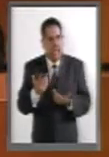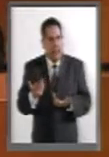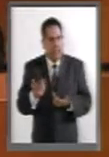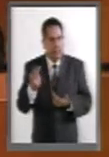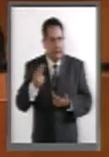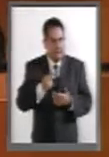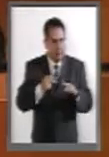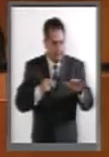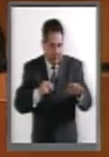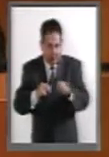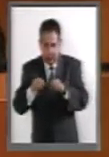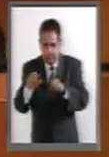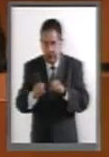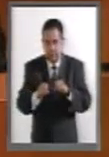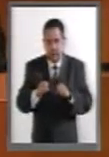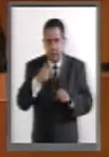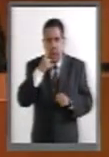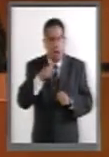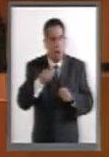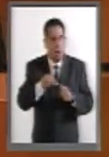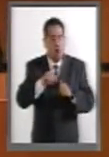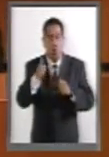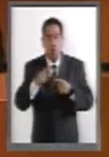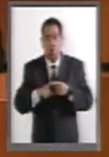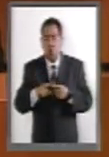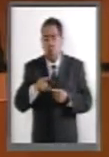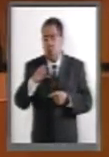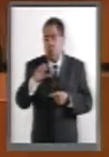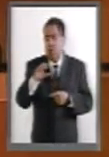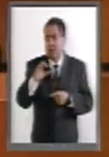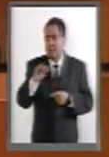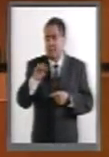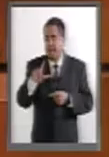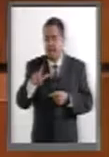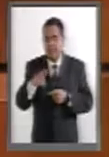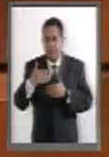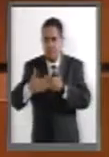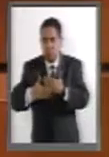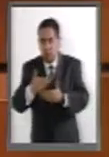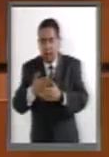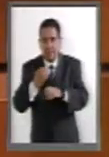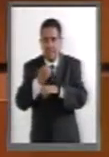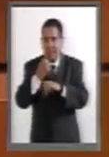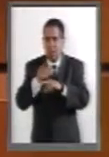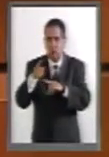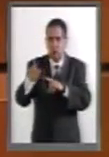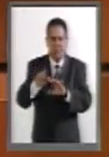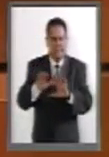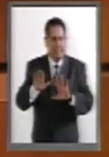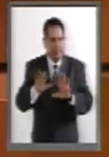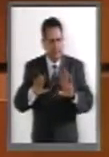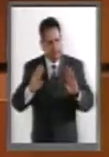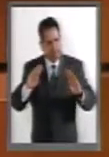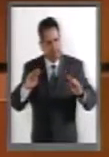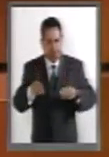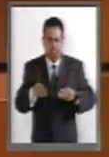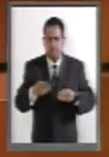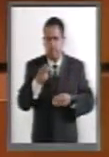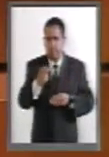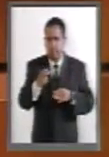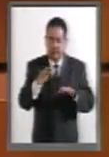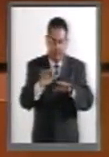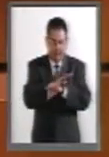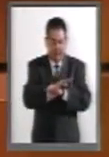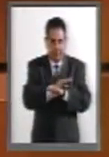de recurrir a la supletoriedad de los códigos de procedimientos civiles en los estados. Por ello, se propone trasladar